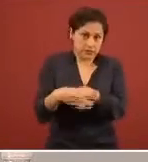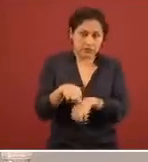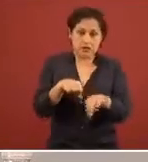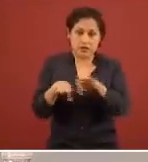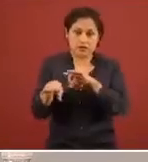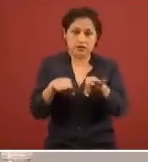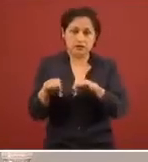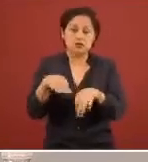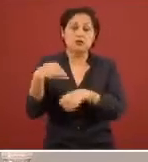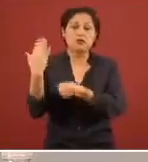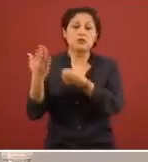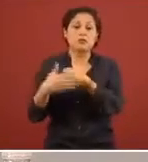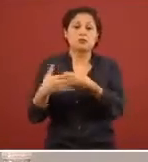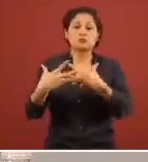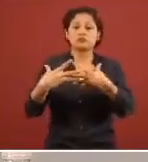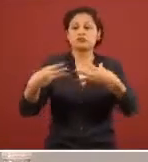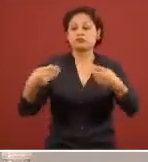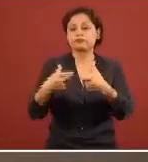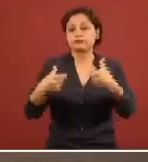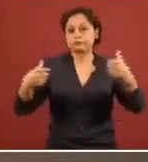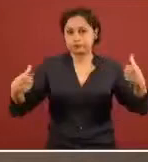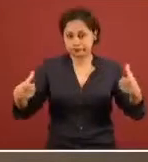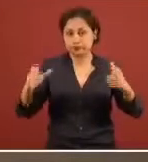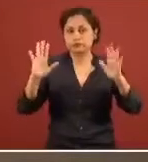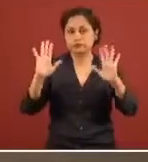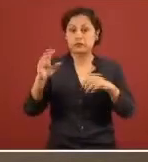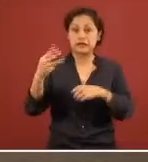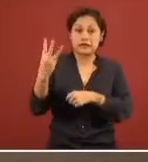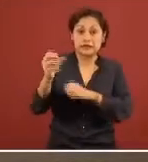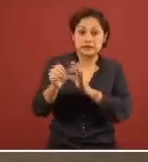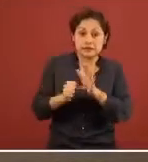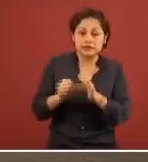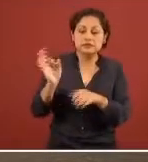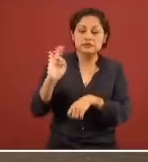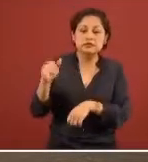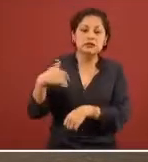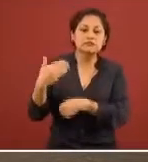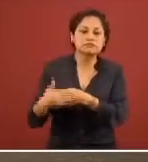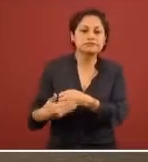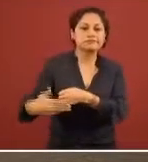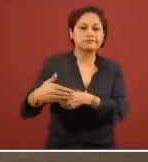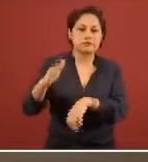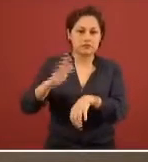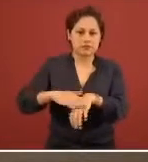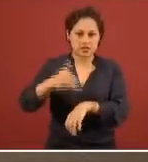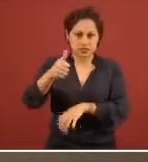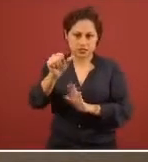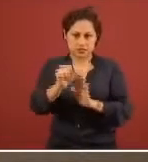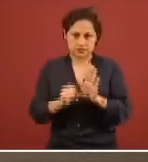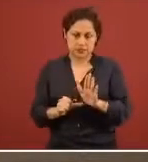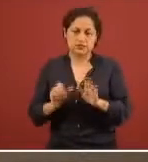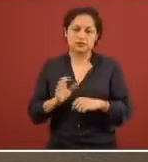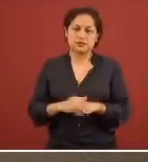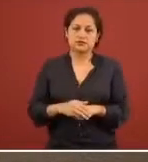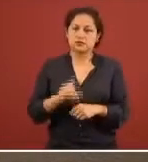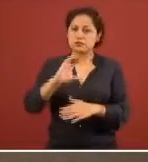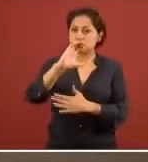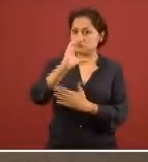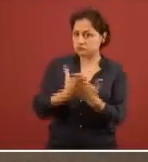los picos más altos, y tendremos una extensión hasta 6 meses de contratación, van a ser contratados